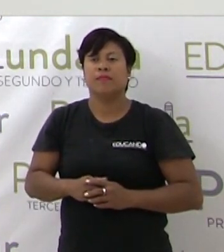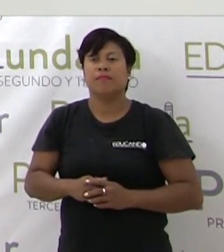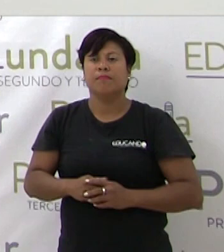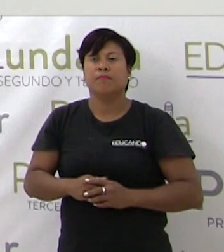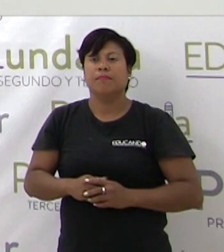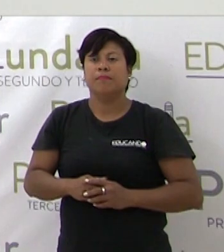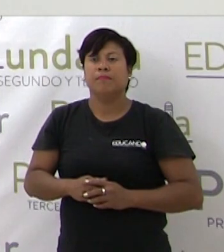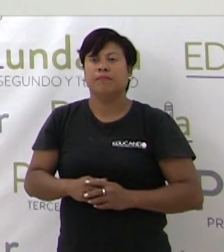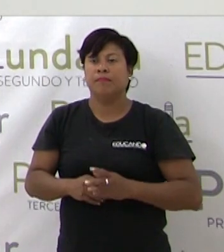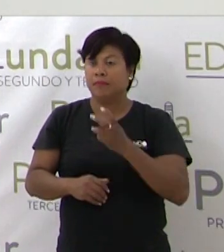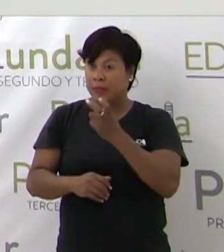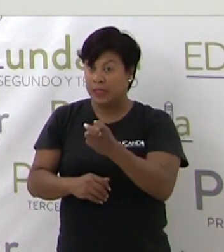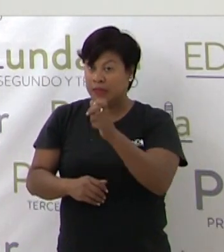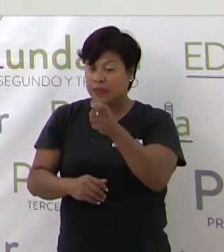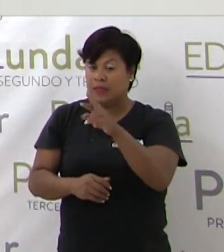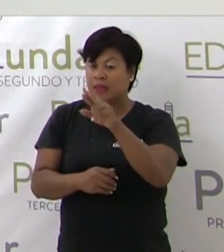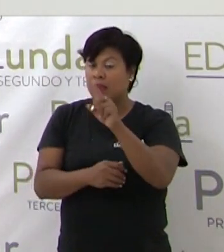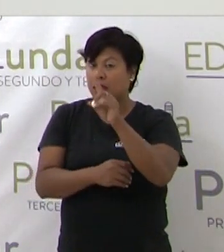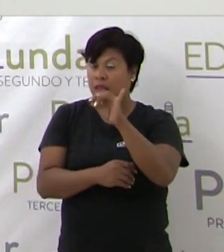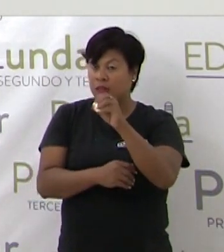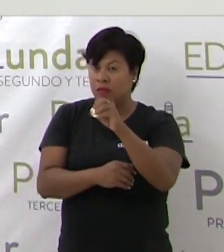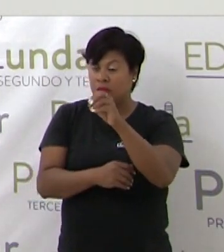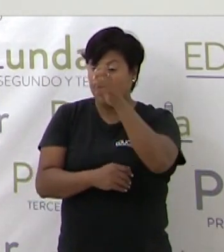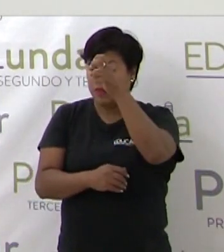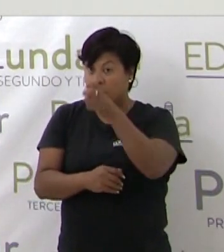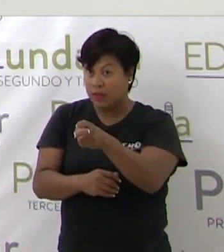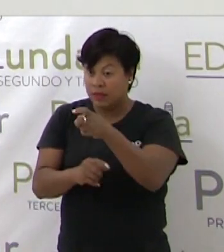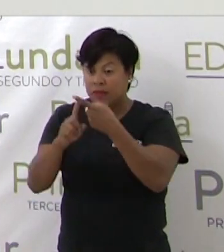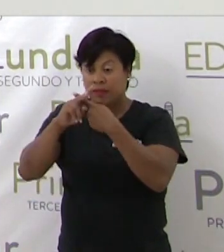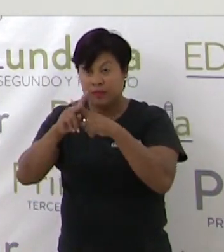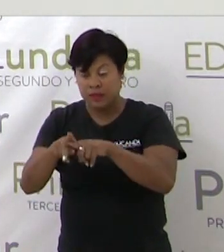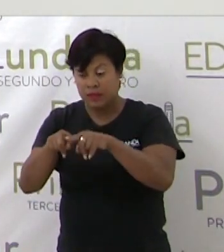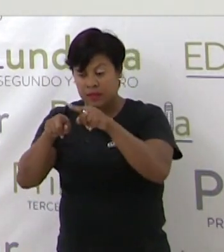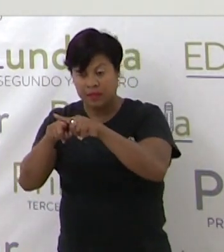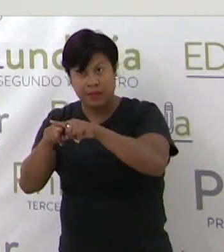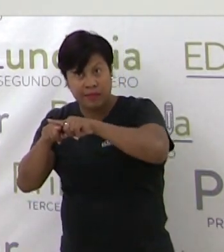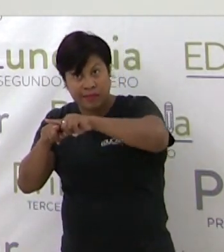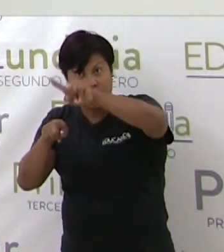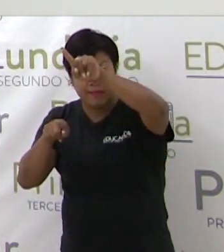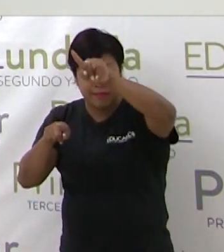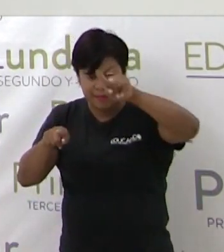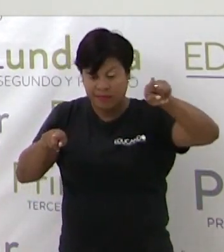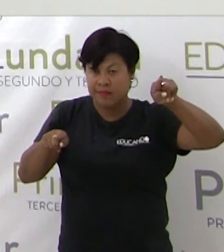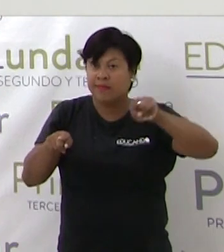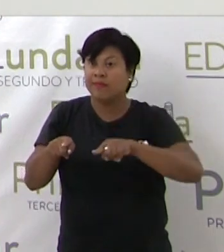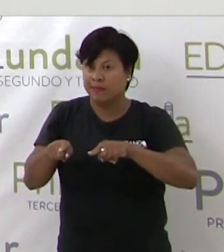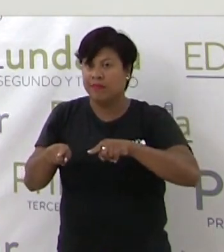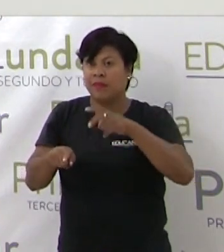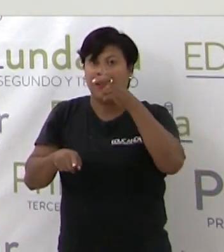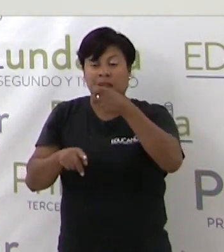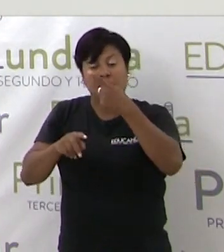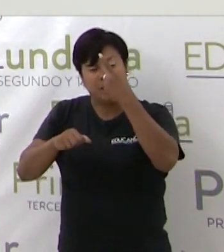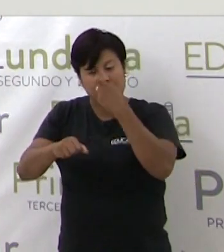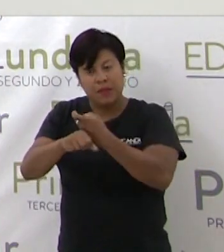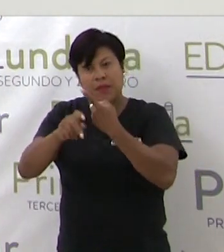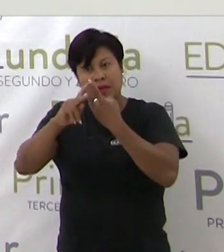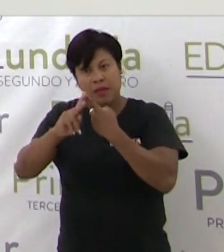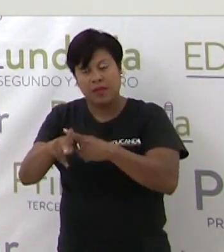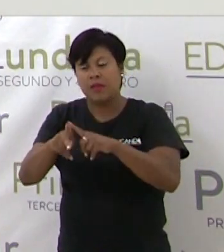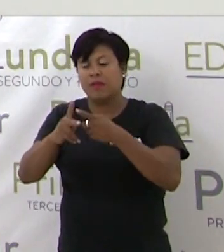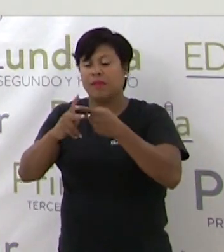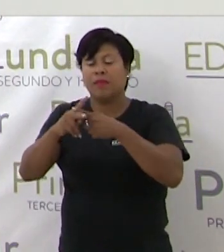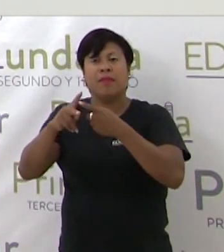aquí está. Este es el radio. Es decir que aquí, este va a ser el primer punto, o sería un primer vértice que estaré yo